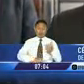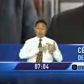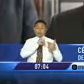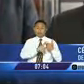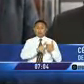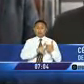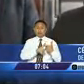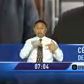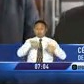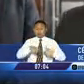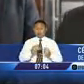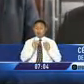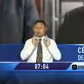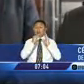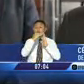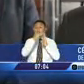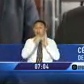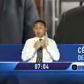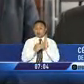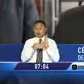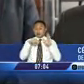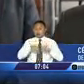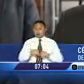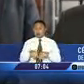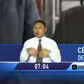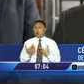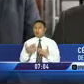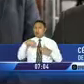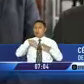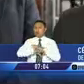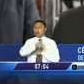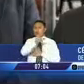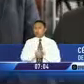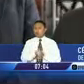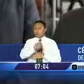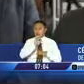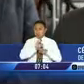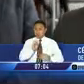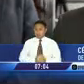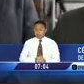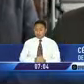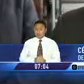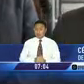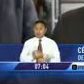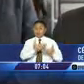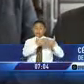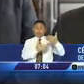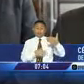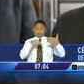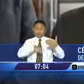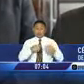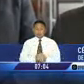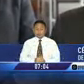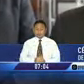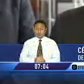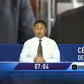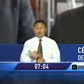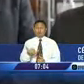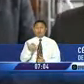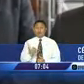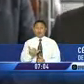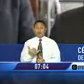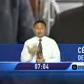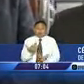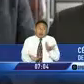el instructivo de admisión al país de las personas. Con esto se resta la discrecionalidad que